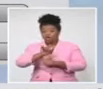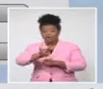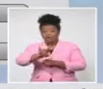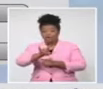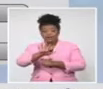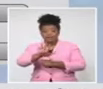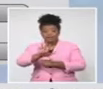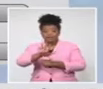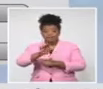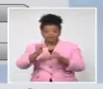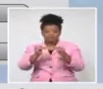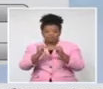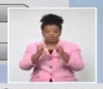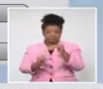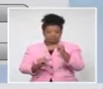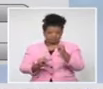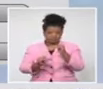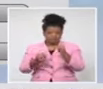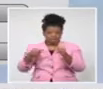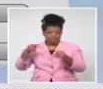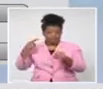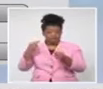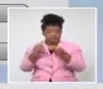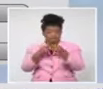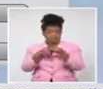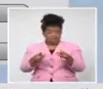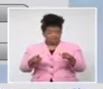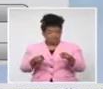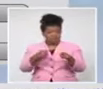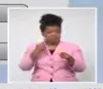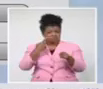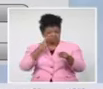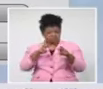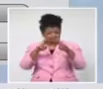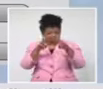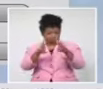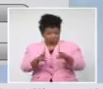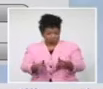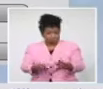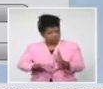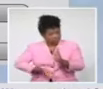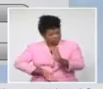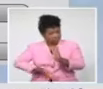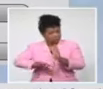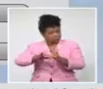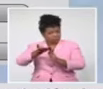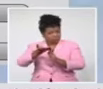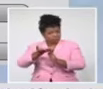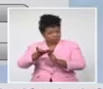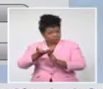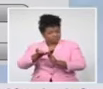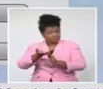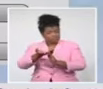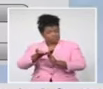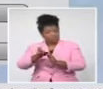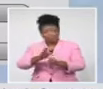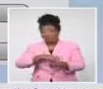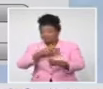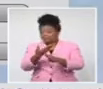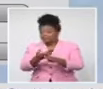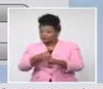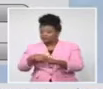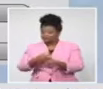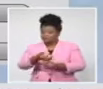95 menos que el día anterior, pero una cifra extremadamente alta, que además vamos a ver el comportamiento